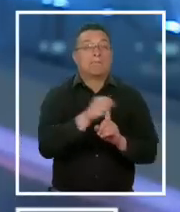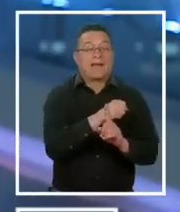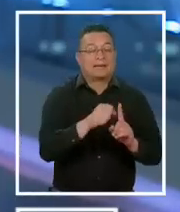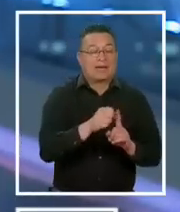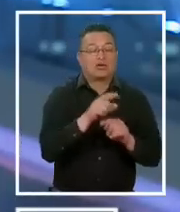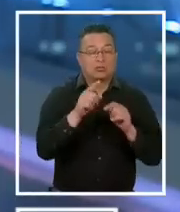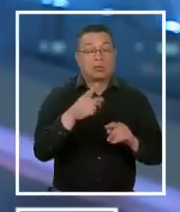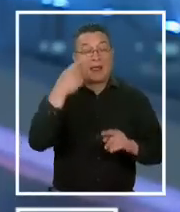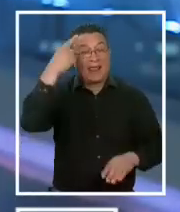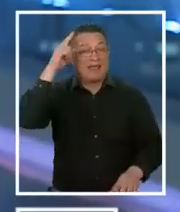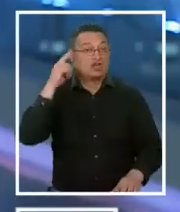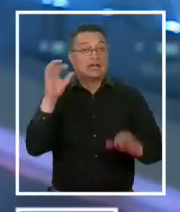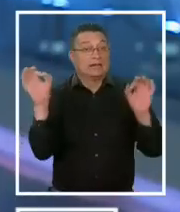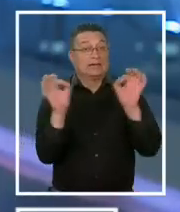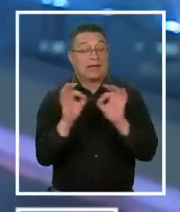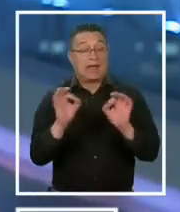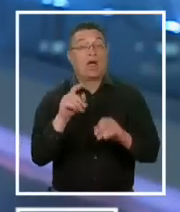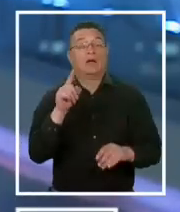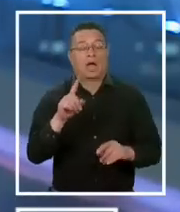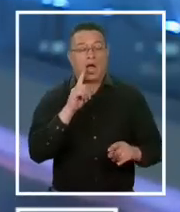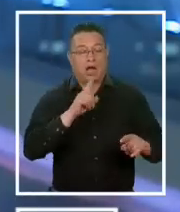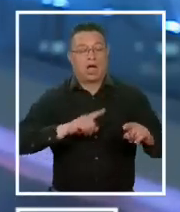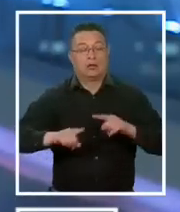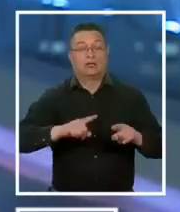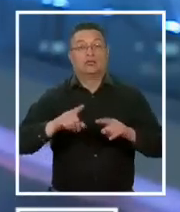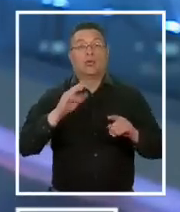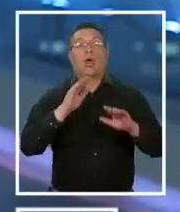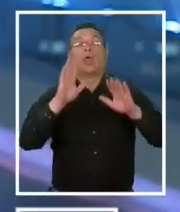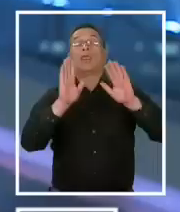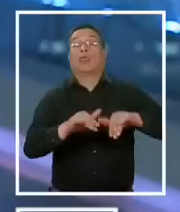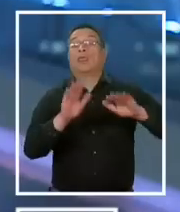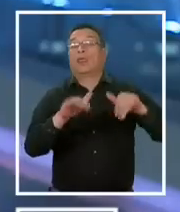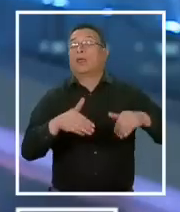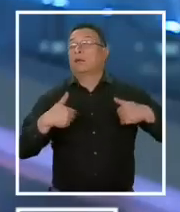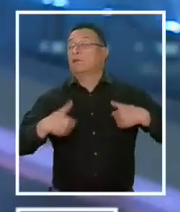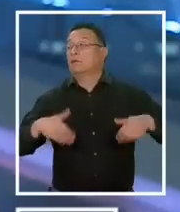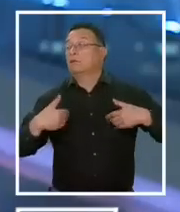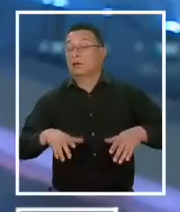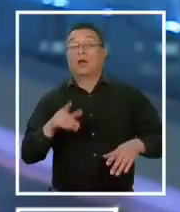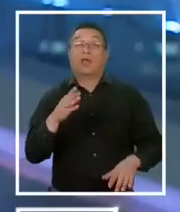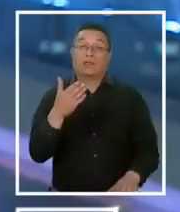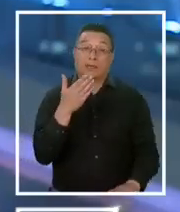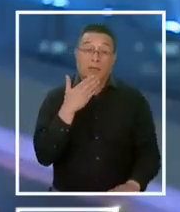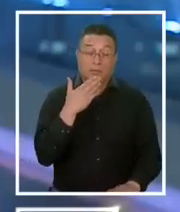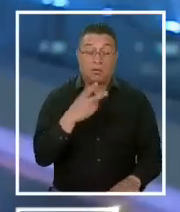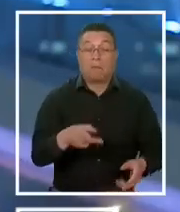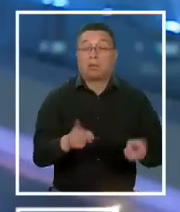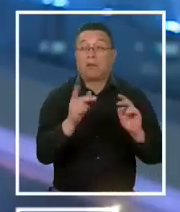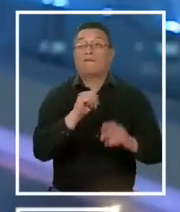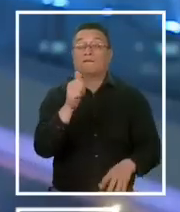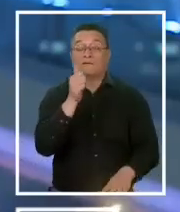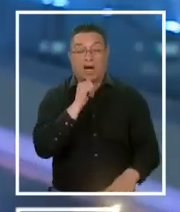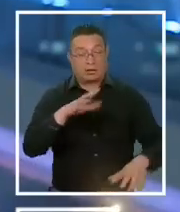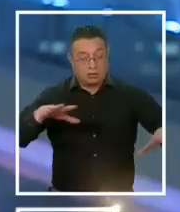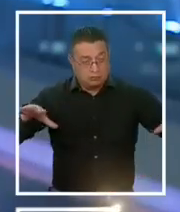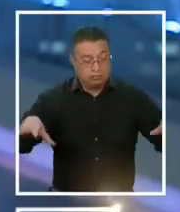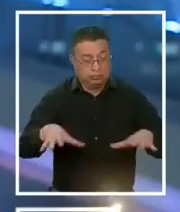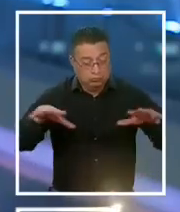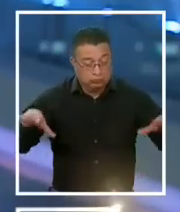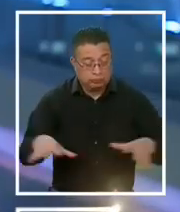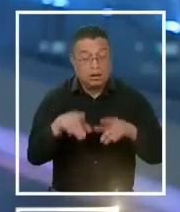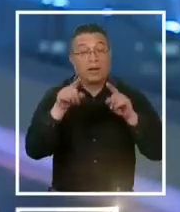aunque tú no generes lesiones sino que también con actitudes omisivas o con el fondo tú falta de actitud